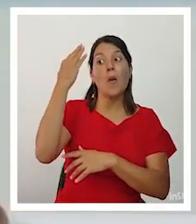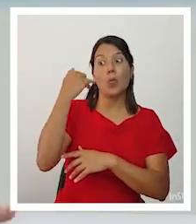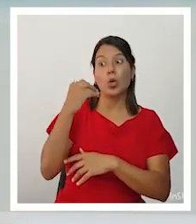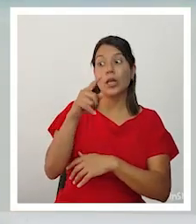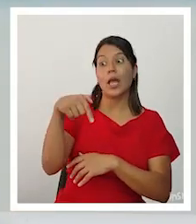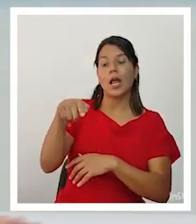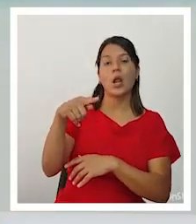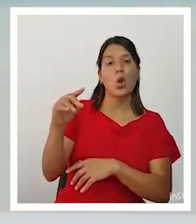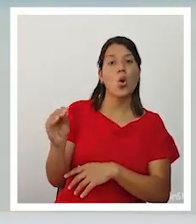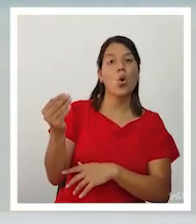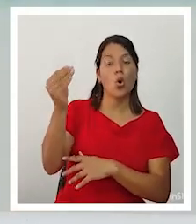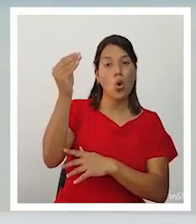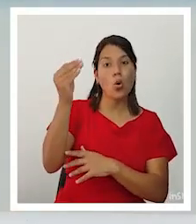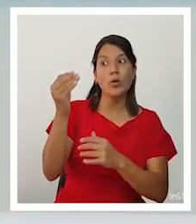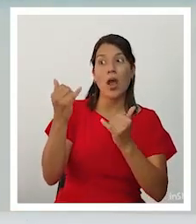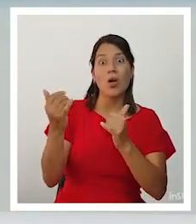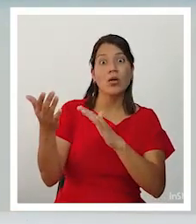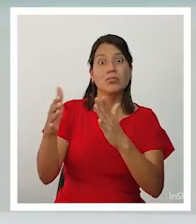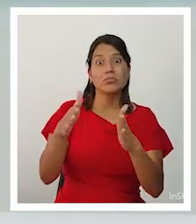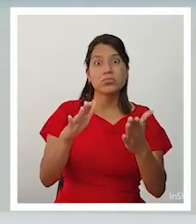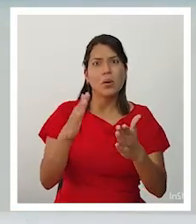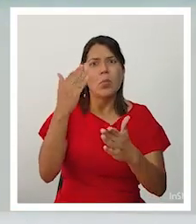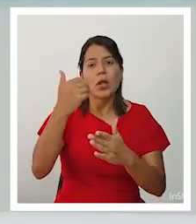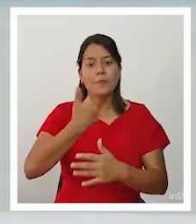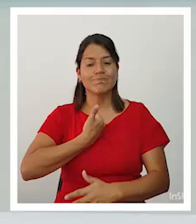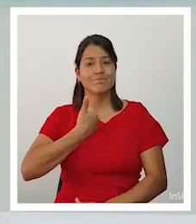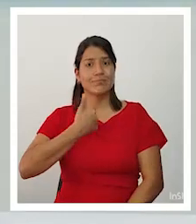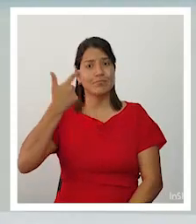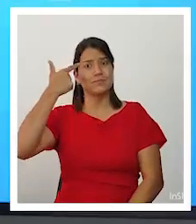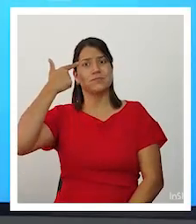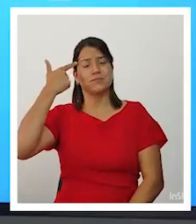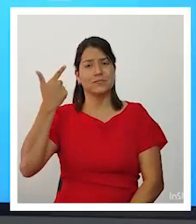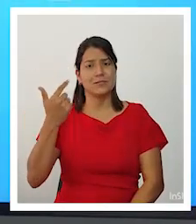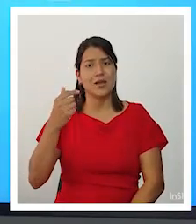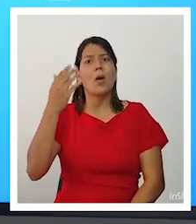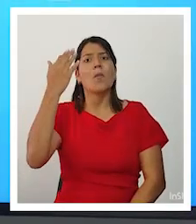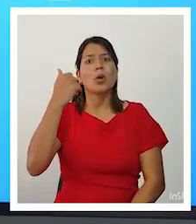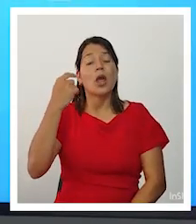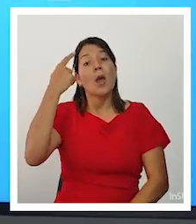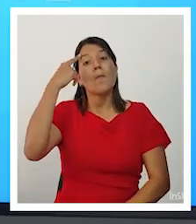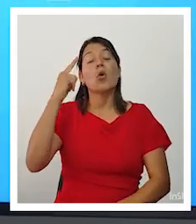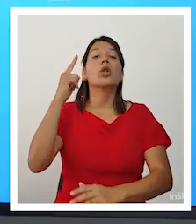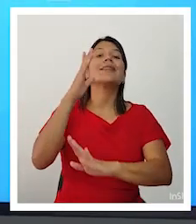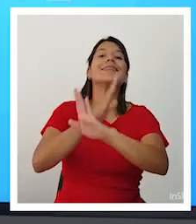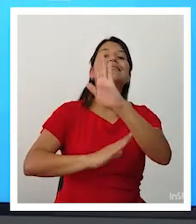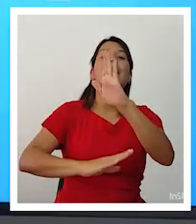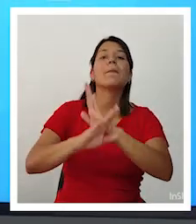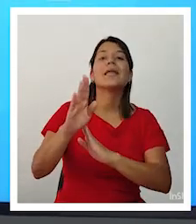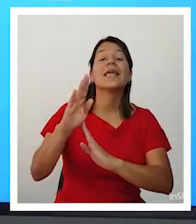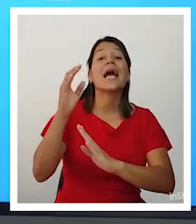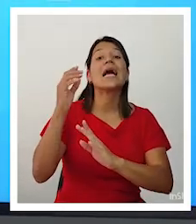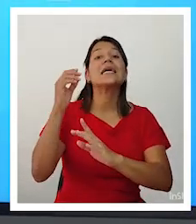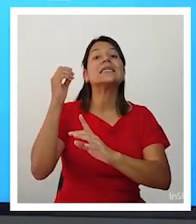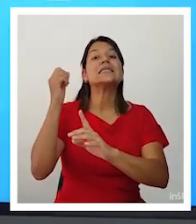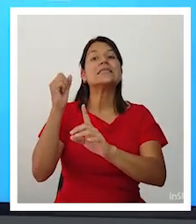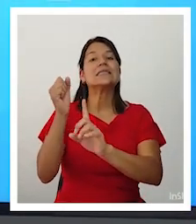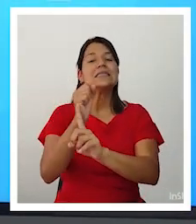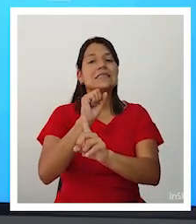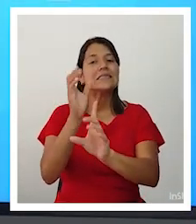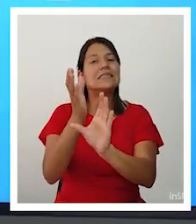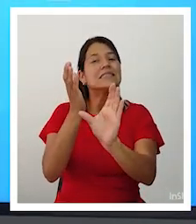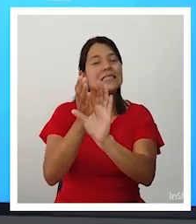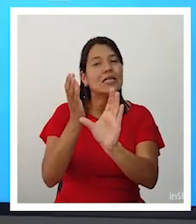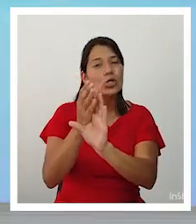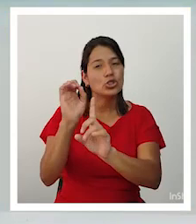juventudes se están muriendo es por el suicidio. Y es por la discapacidad psicosocial, porque no todas las personas comprenden lo